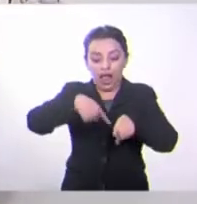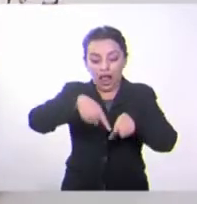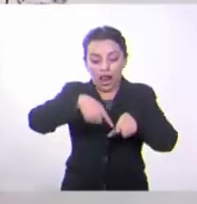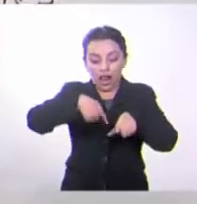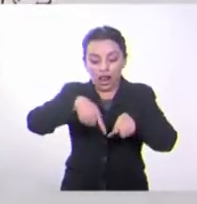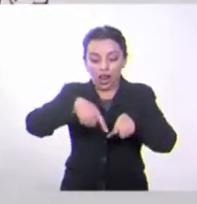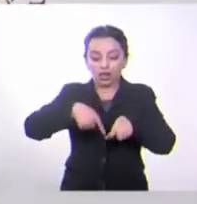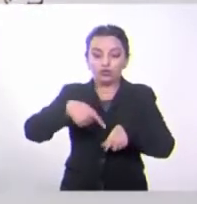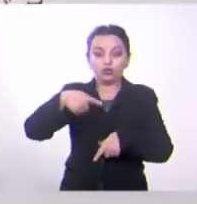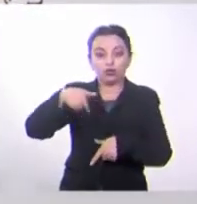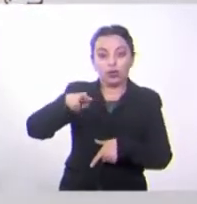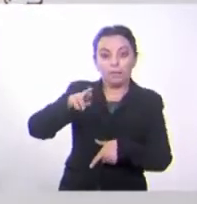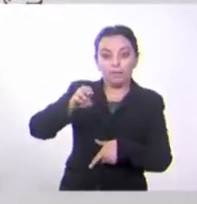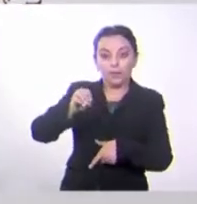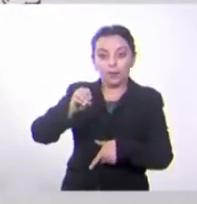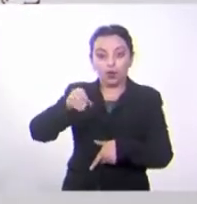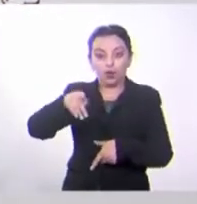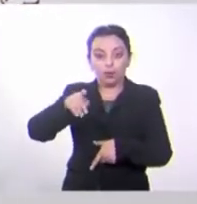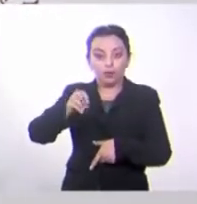y